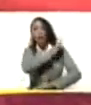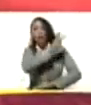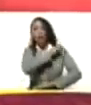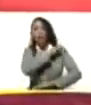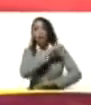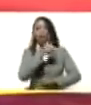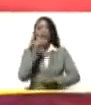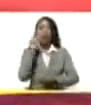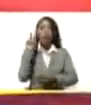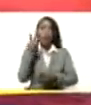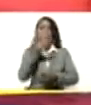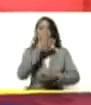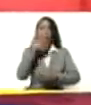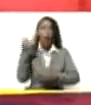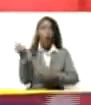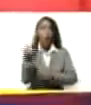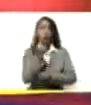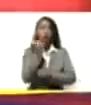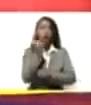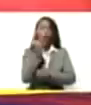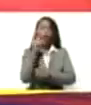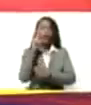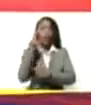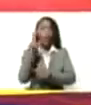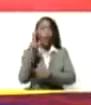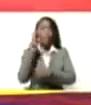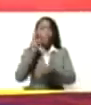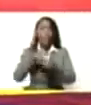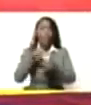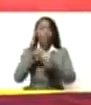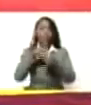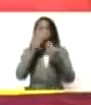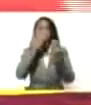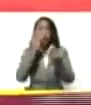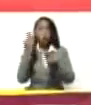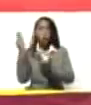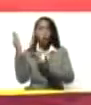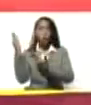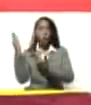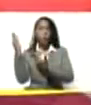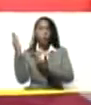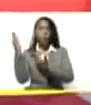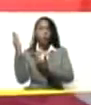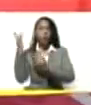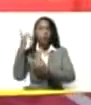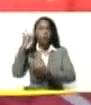el mejor resultado a nivel de alcaldía de los últimos 23 años